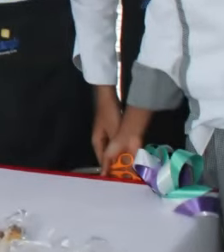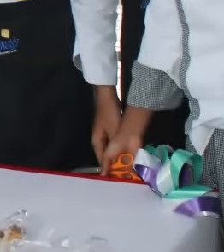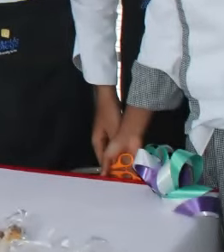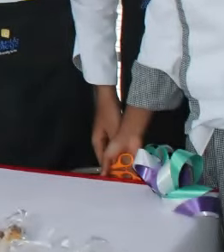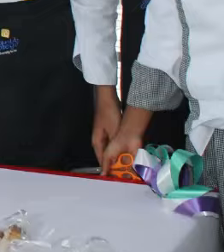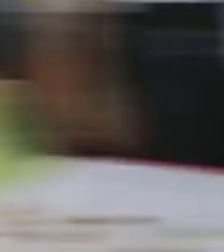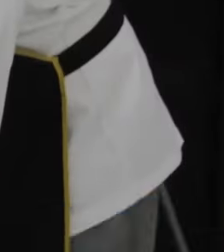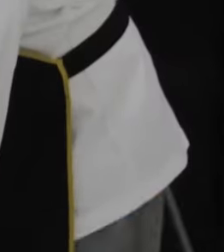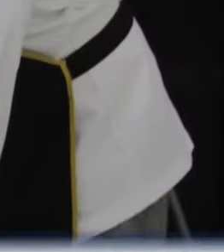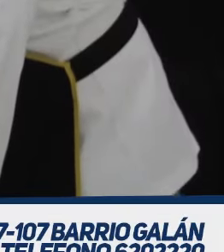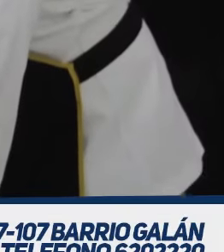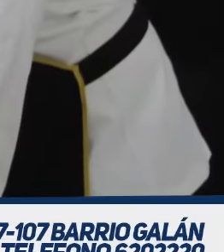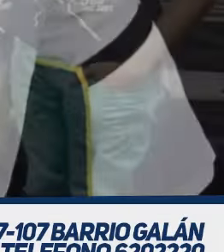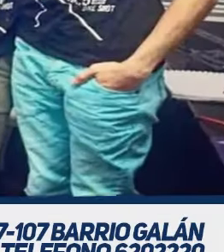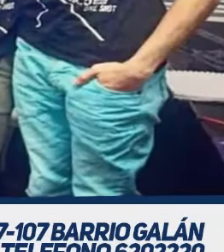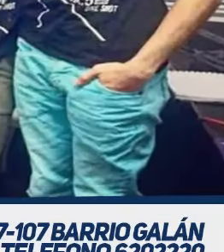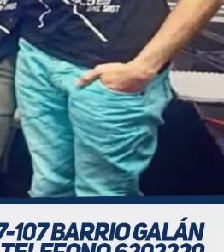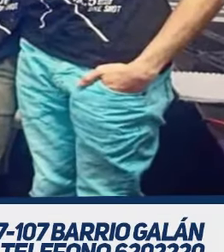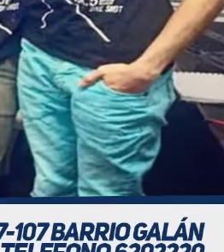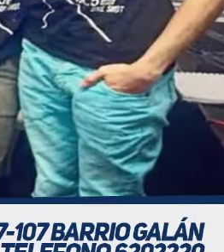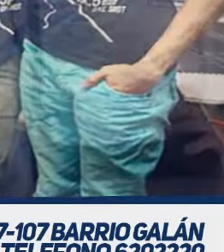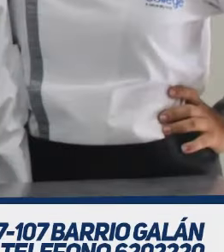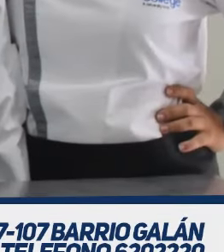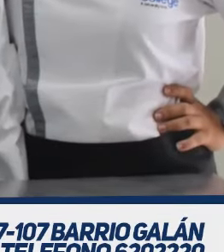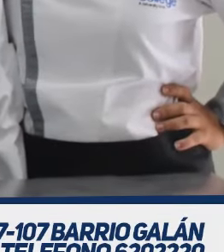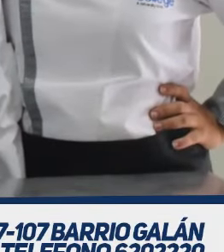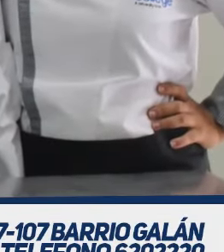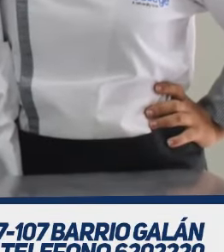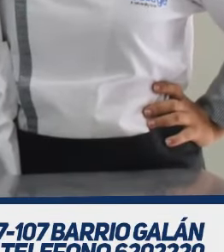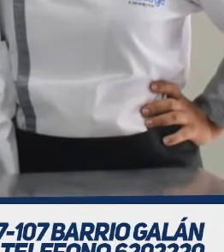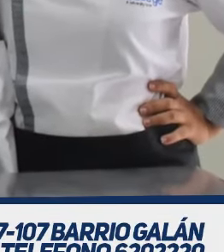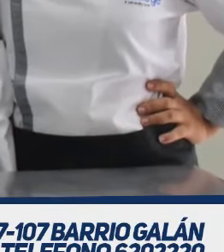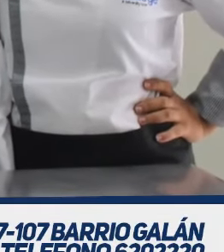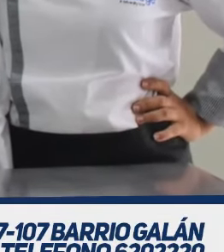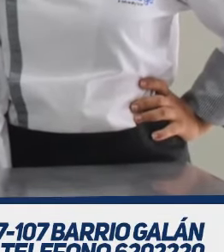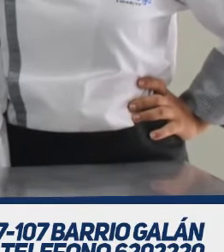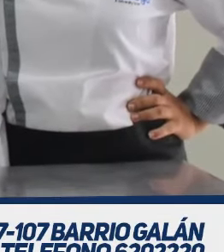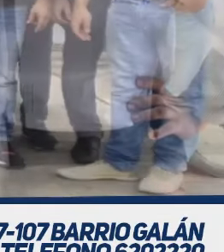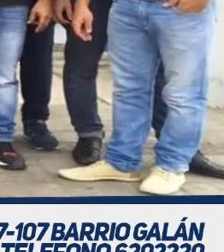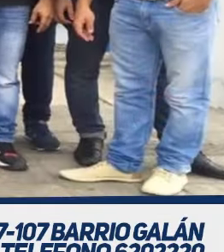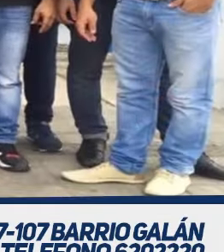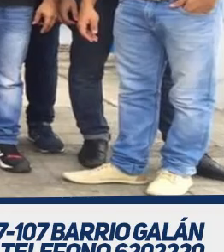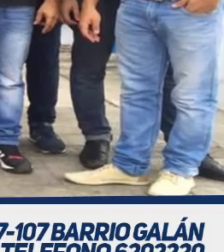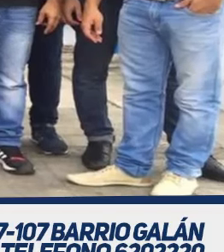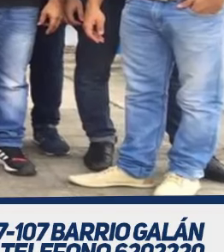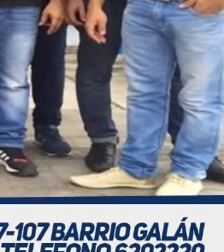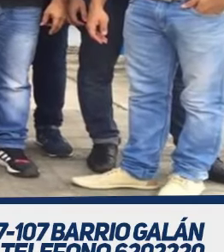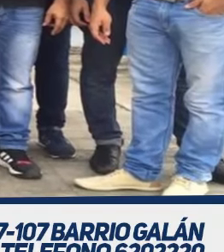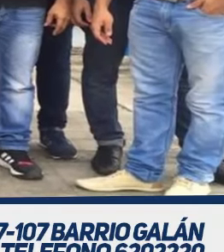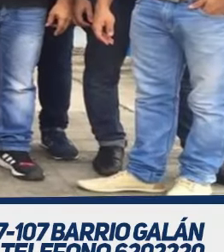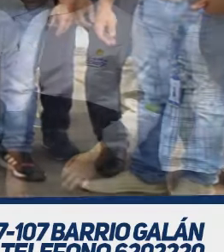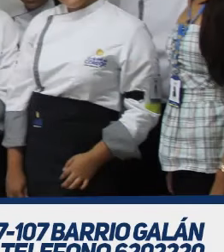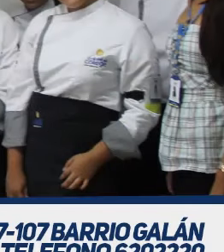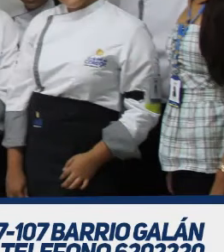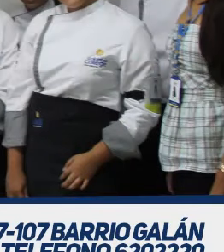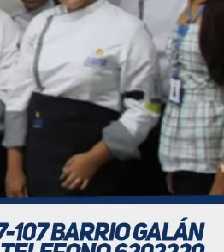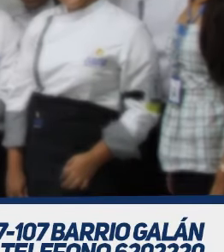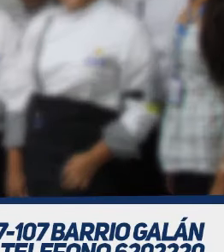Conviértete en un gran chef. Estudia cocina y fotografía en Columbia College. Aprende con los mejores. Inscripciones abiertas. Llama ya al